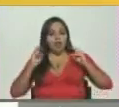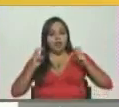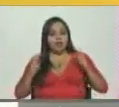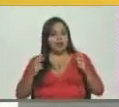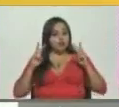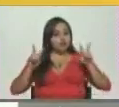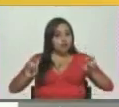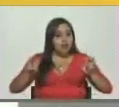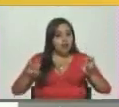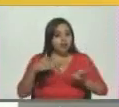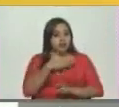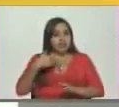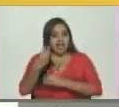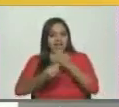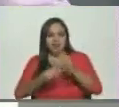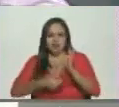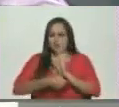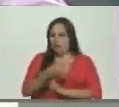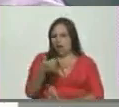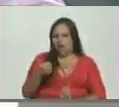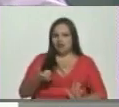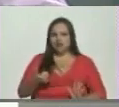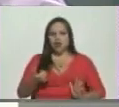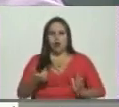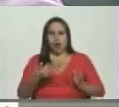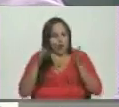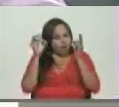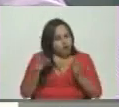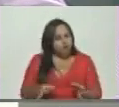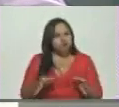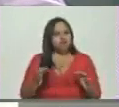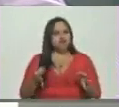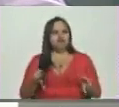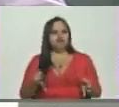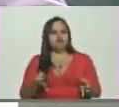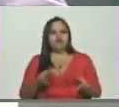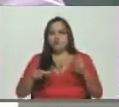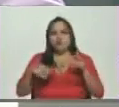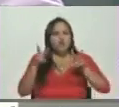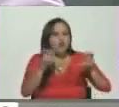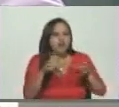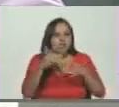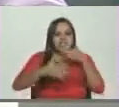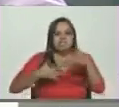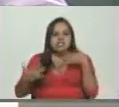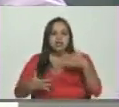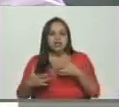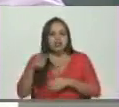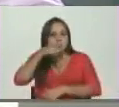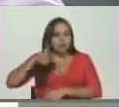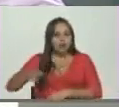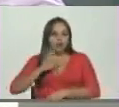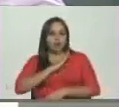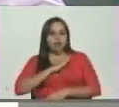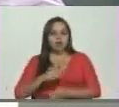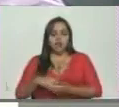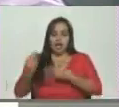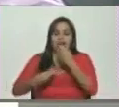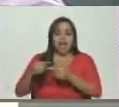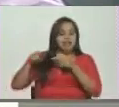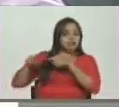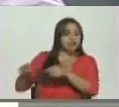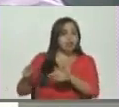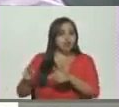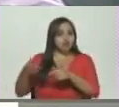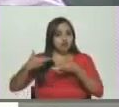hacer más genuino, más original, más con sabor a pueblo, como se hace allá en mi pueblo precisamente,